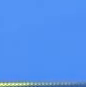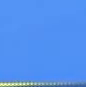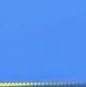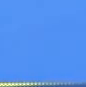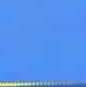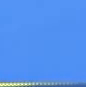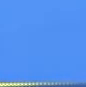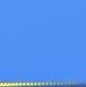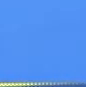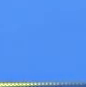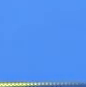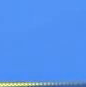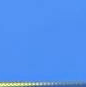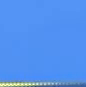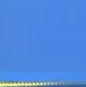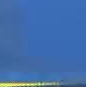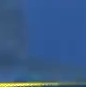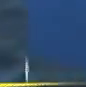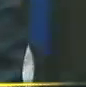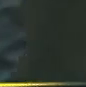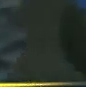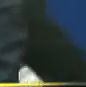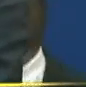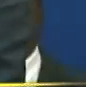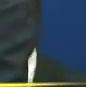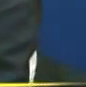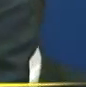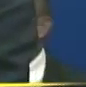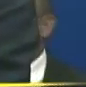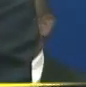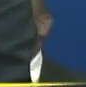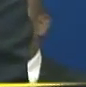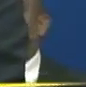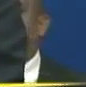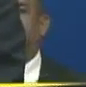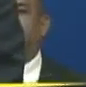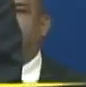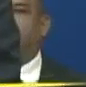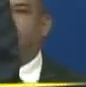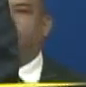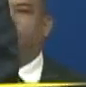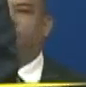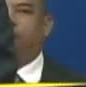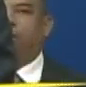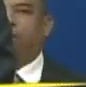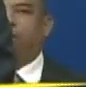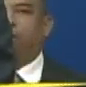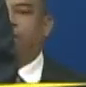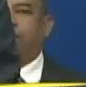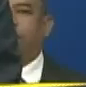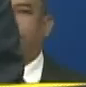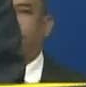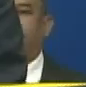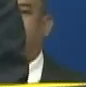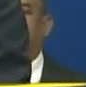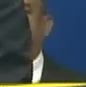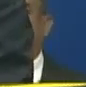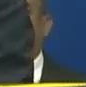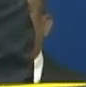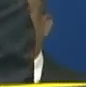de hermandad al querido pueblo turco. Señoras y señores, Quiero en primer lugar